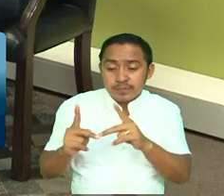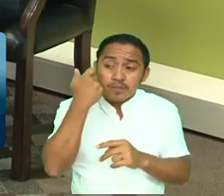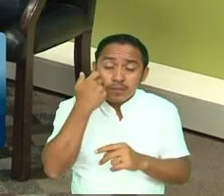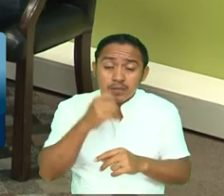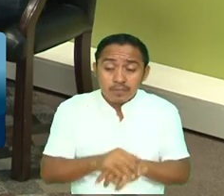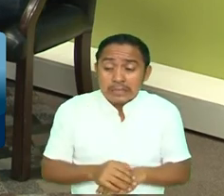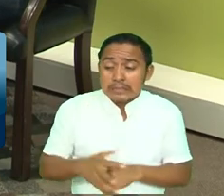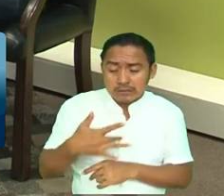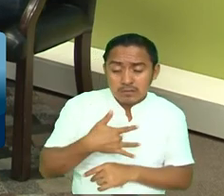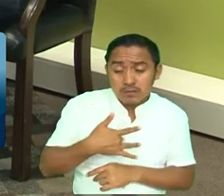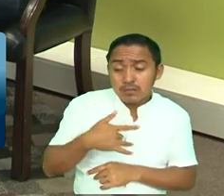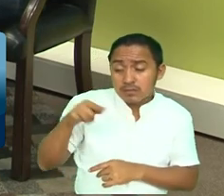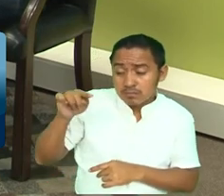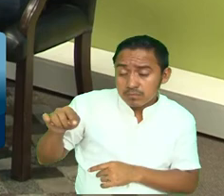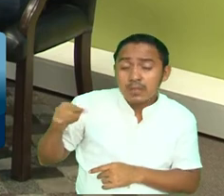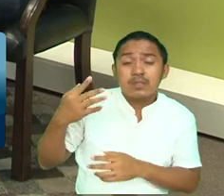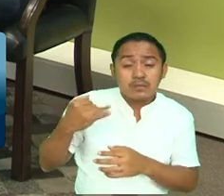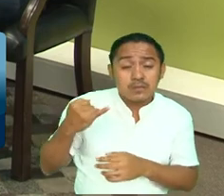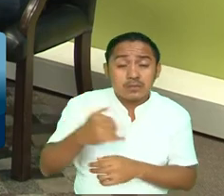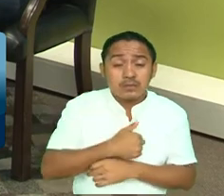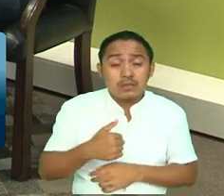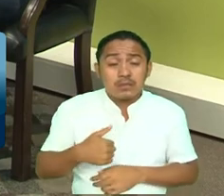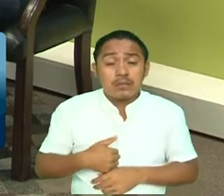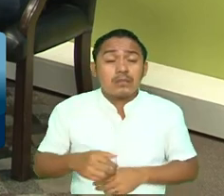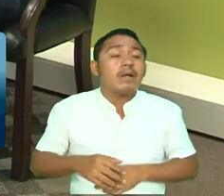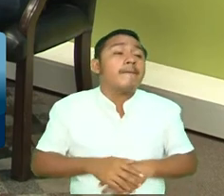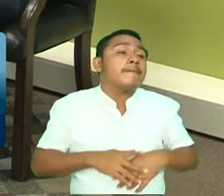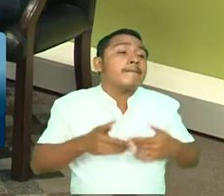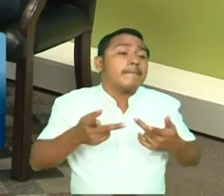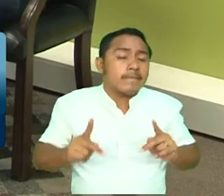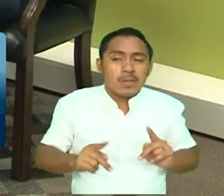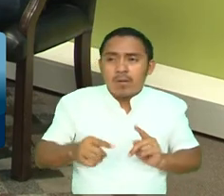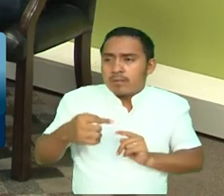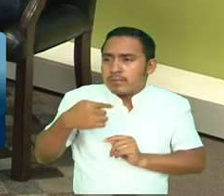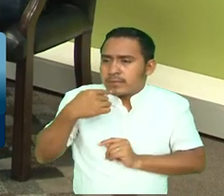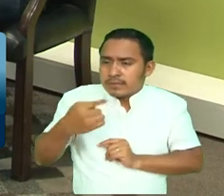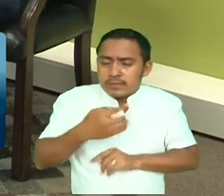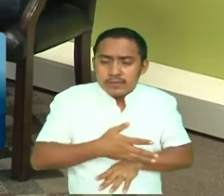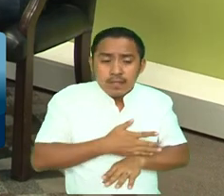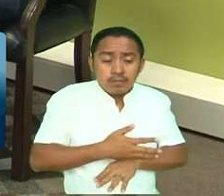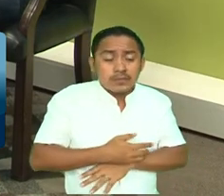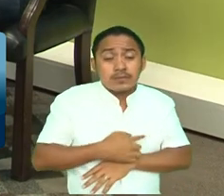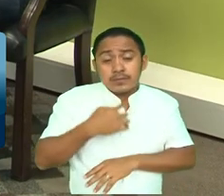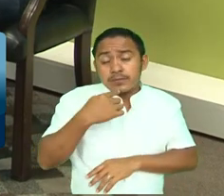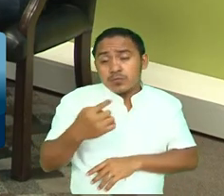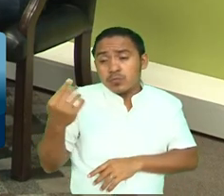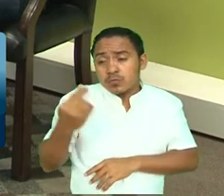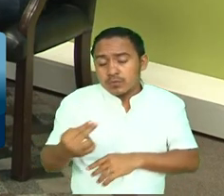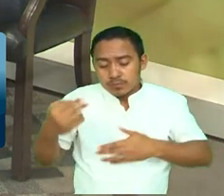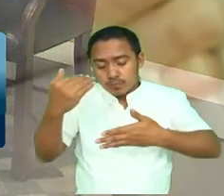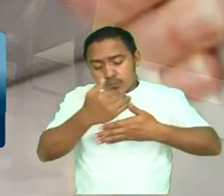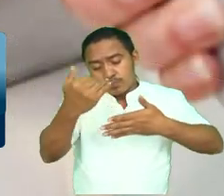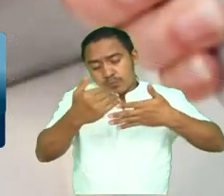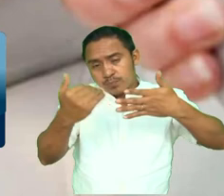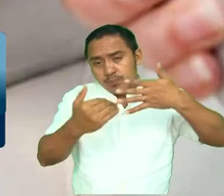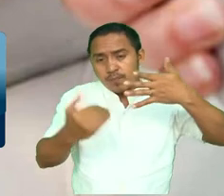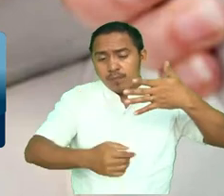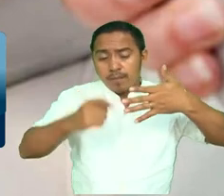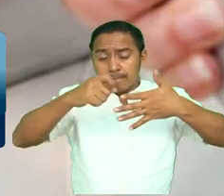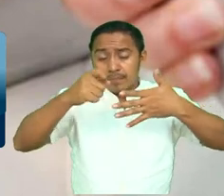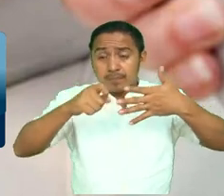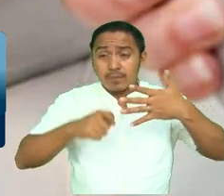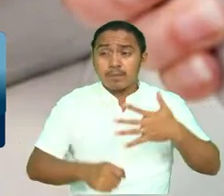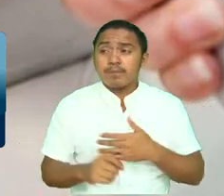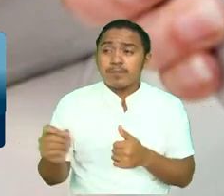lo ameriten, pero, ¿verdad? Tenemos a otros ciertos, utilizamos los criterios, ¿verdad? Clínico, ¿verdad? Ya